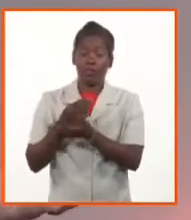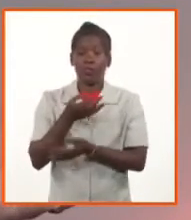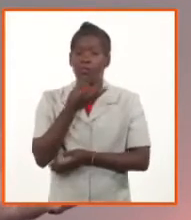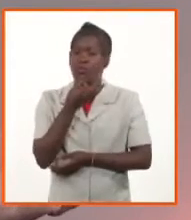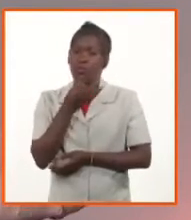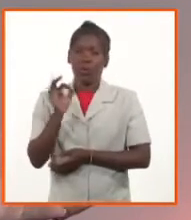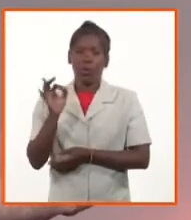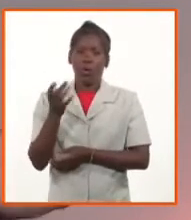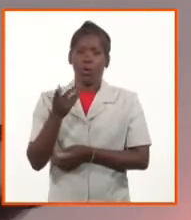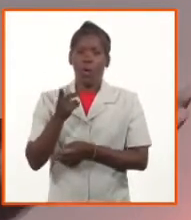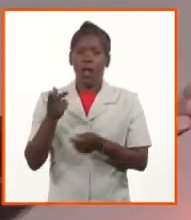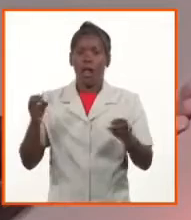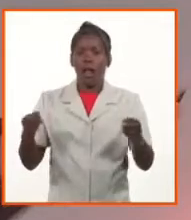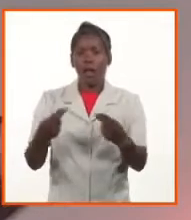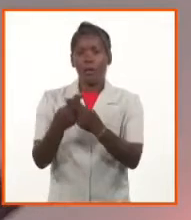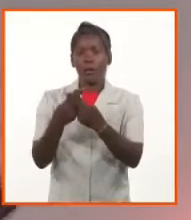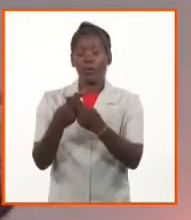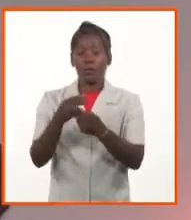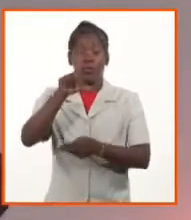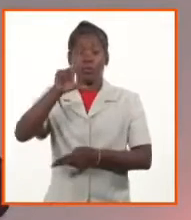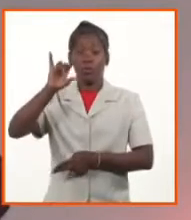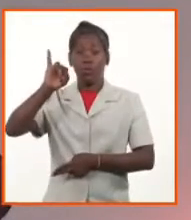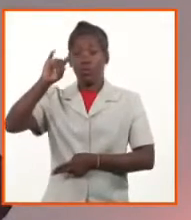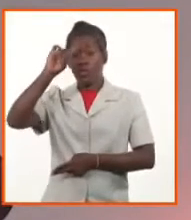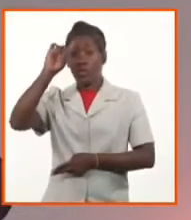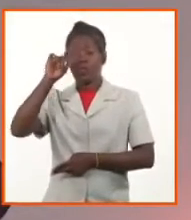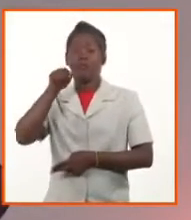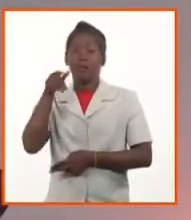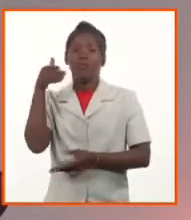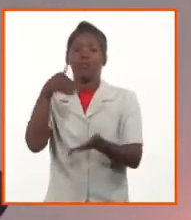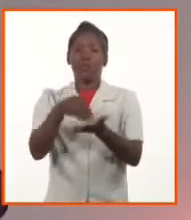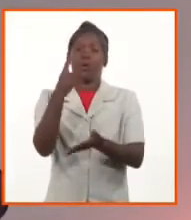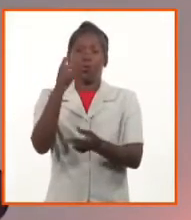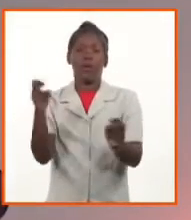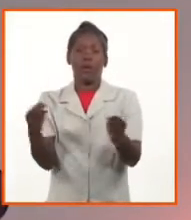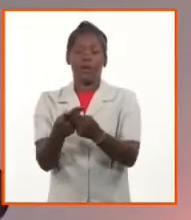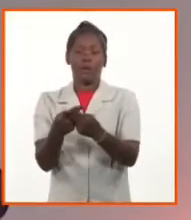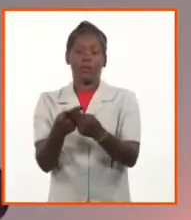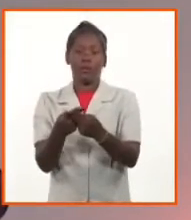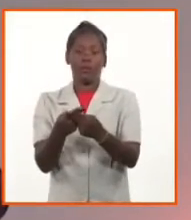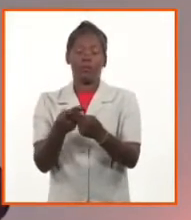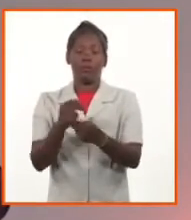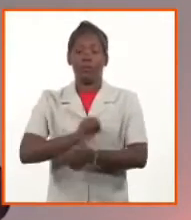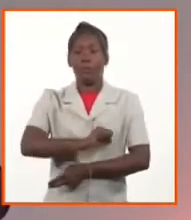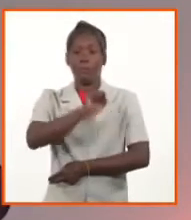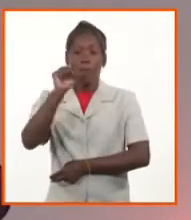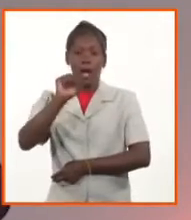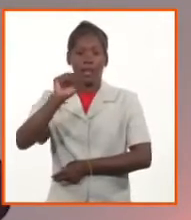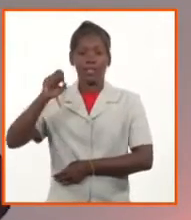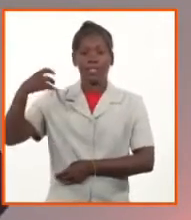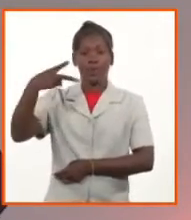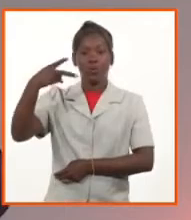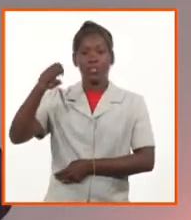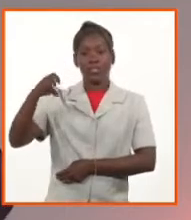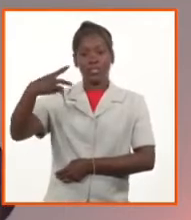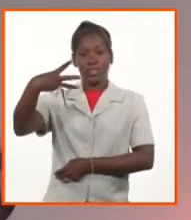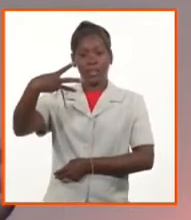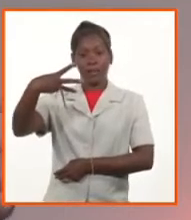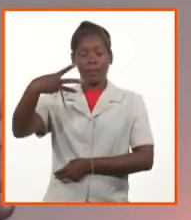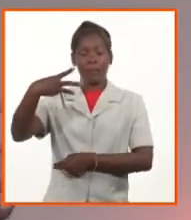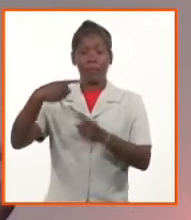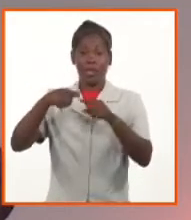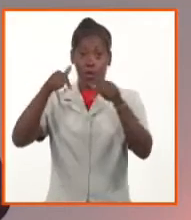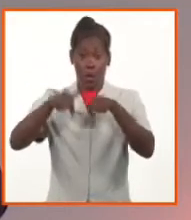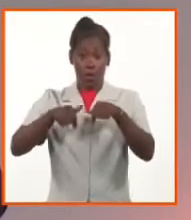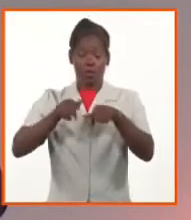Luis lo hizo una sola vez y cogió segunda y tercera mención en un concurso en el centro escolar. Pues bien, hoy la HS tiene una plataforma enorme